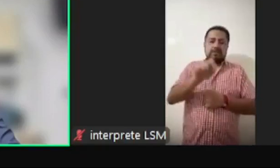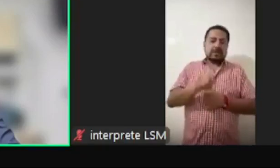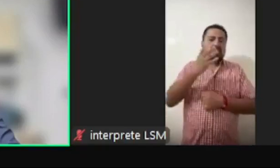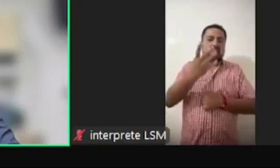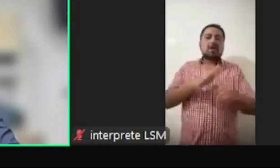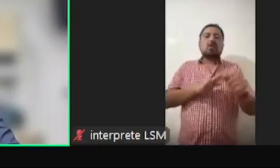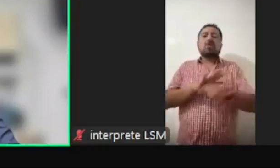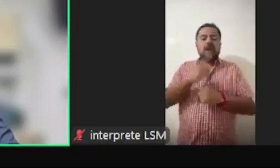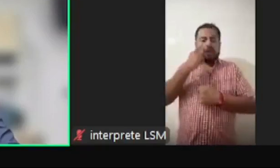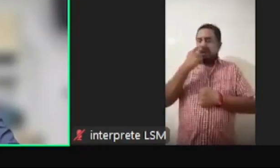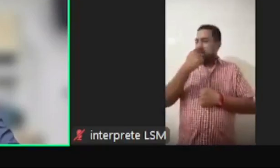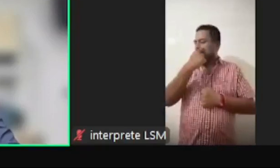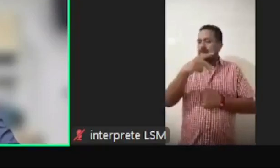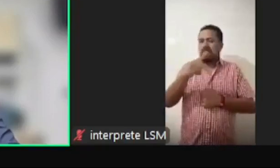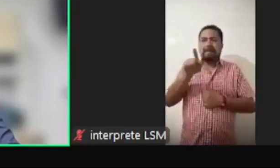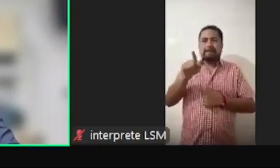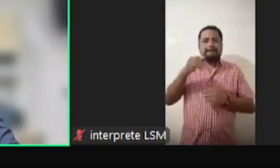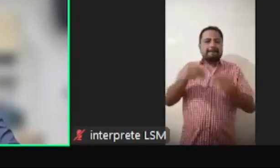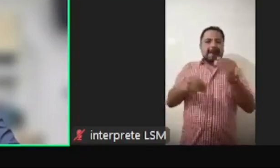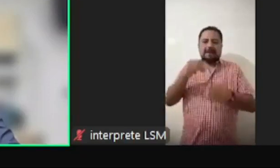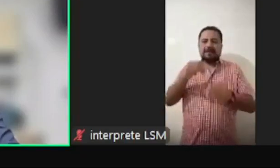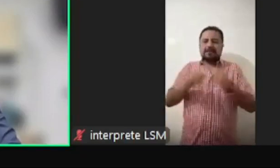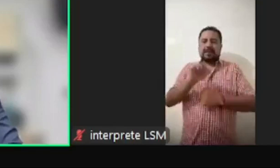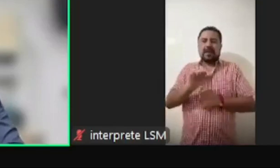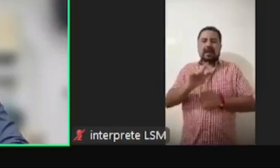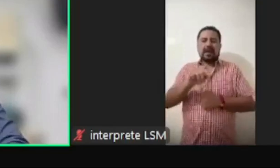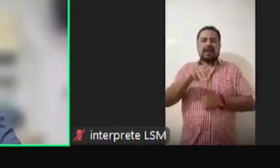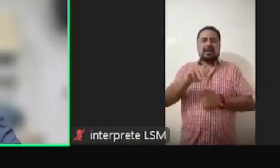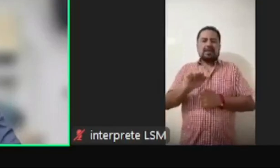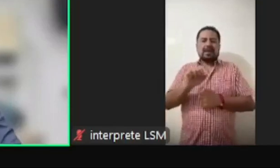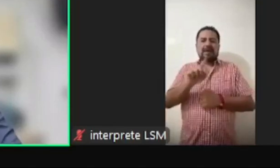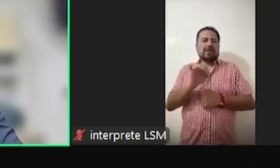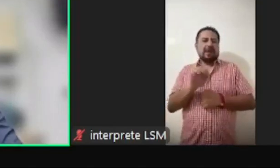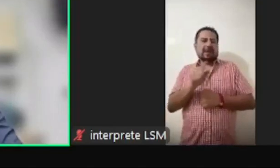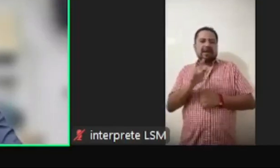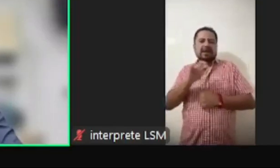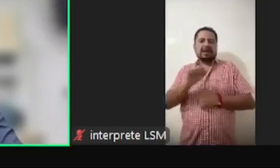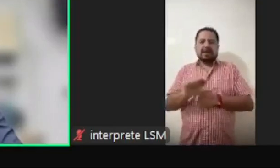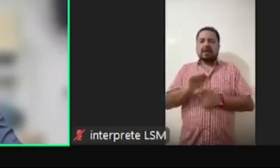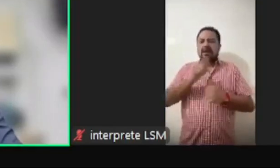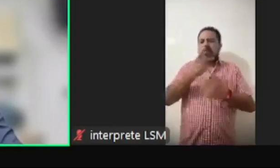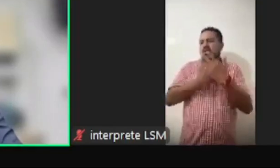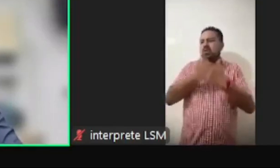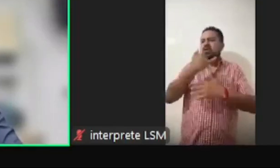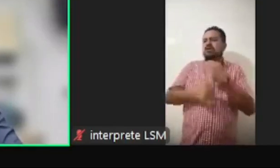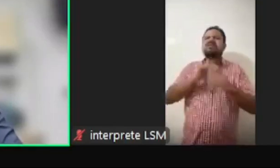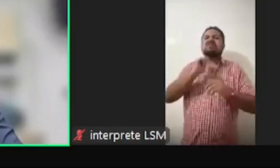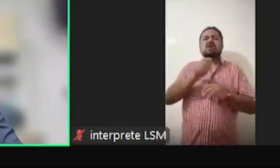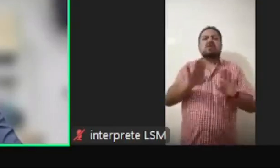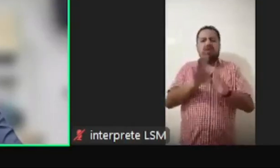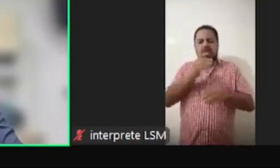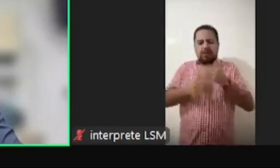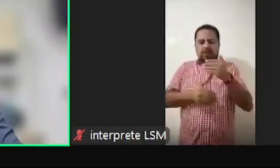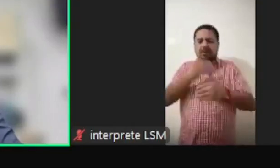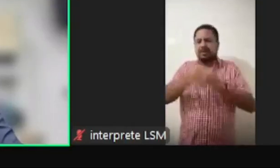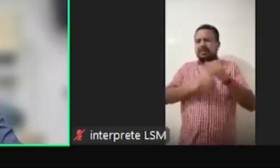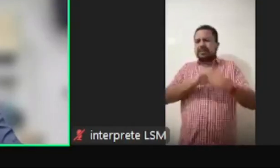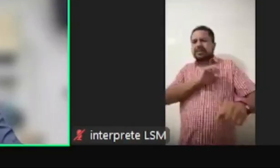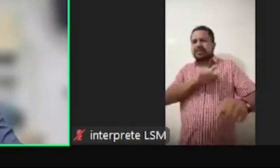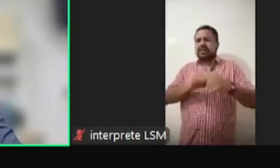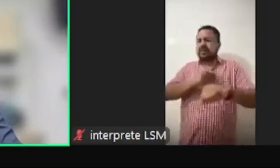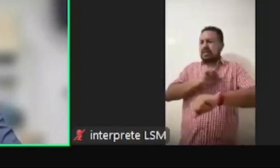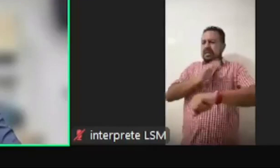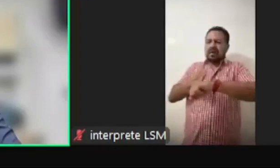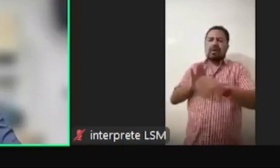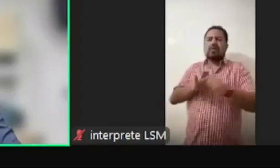su consideración la magistrada Almadelia Eugenio Alcaraz. El proyecto de la cuenta es el relativo al procedimiento especial sancionador integrado con motivo de la